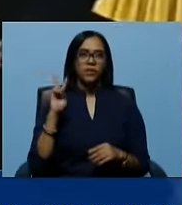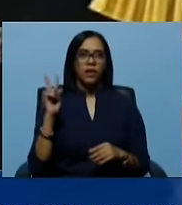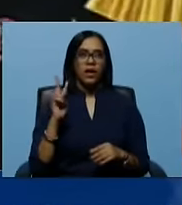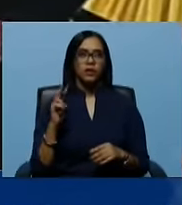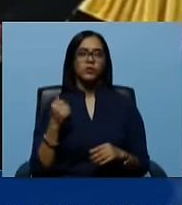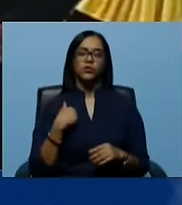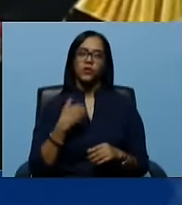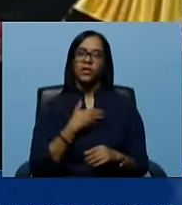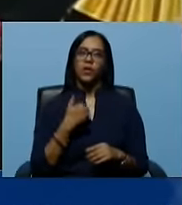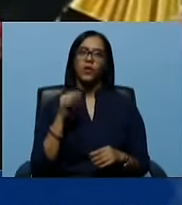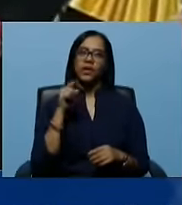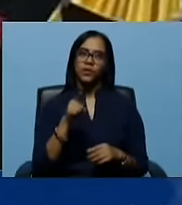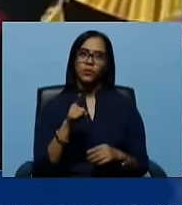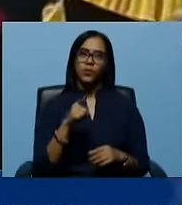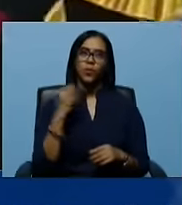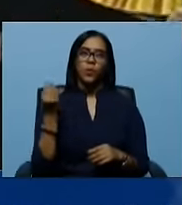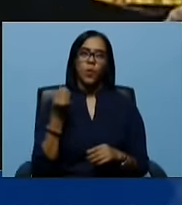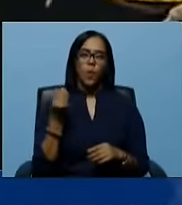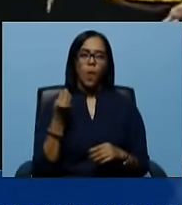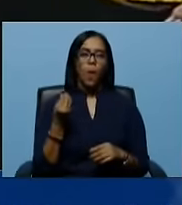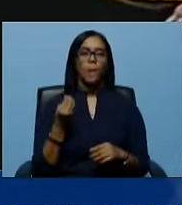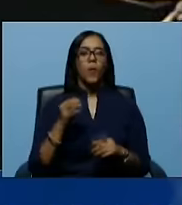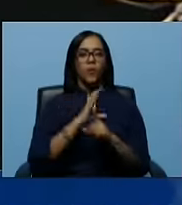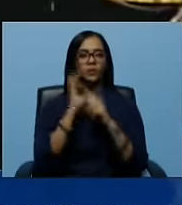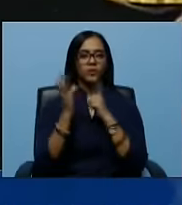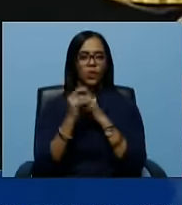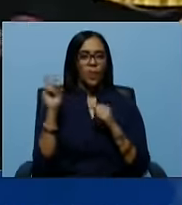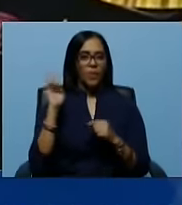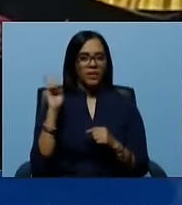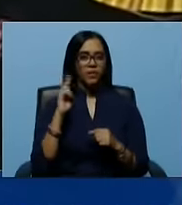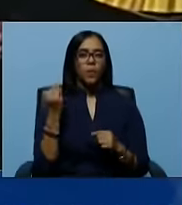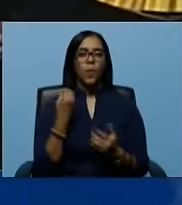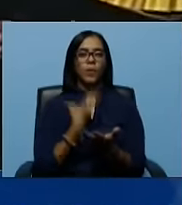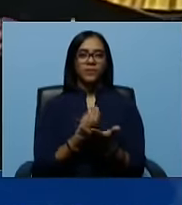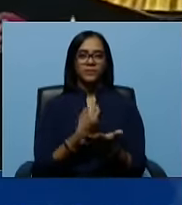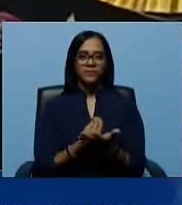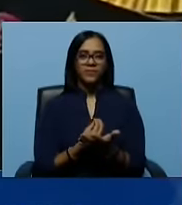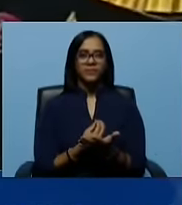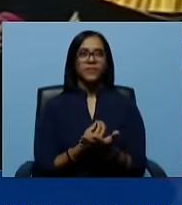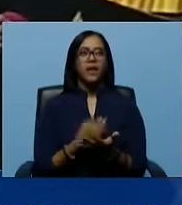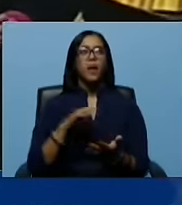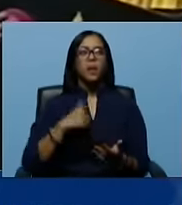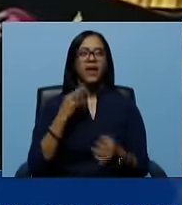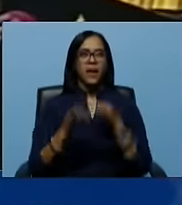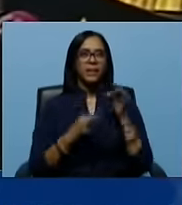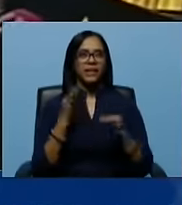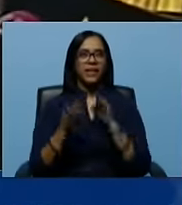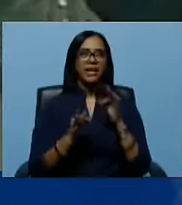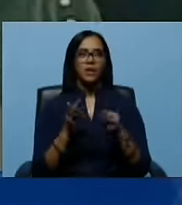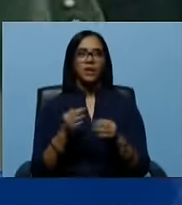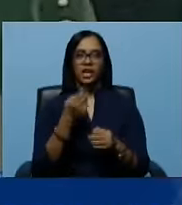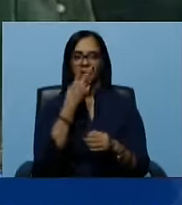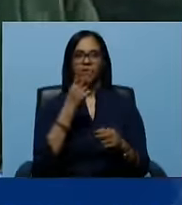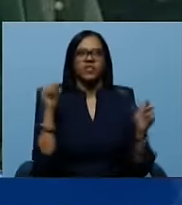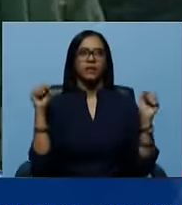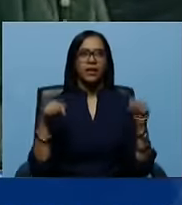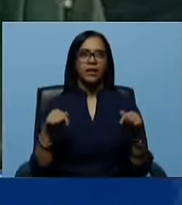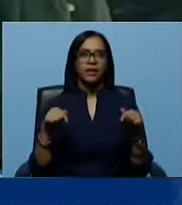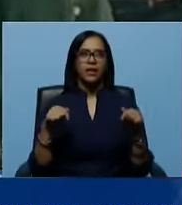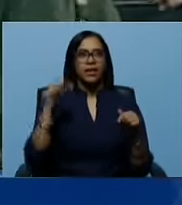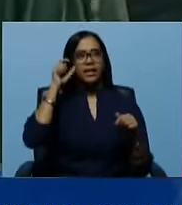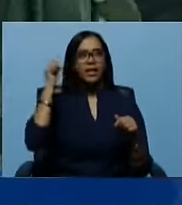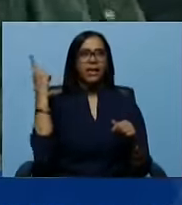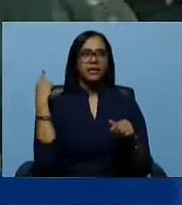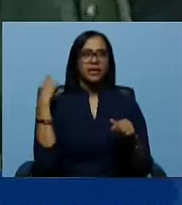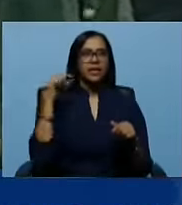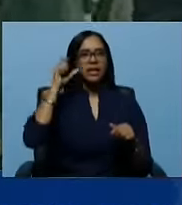yo quiero que tú, como folclorista, como venezolana, como monaguense, como oriental, puedas explicarle lo que hemos visto aquí el día de ayer